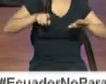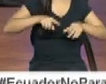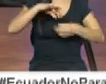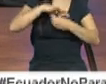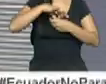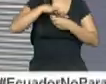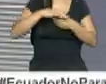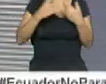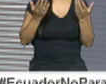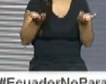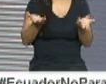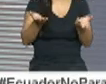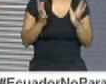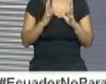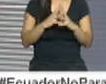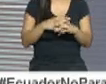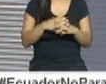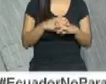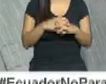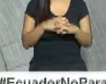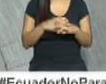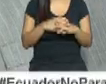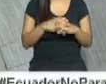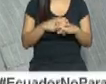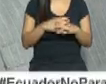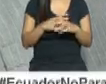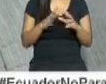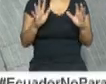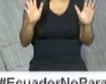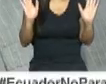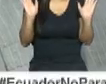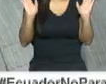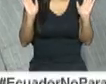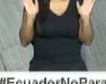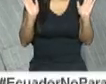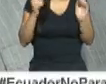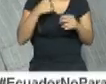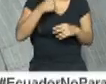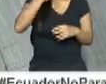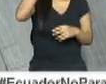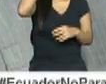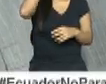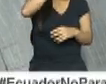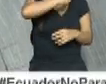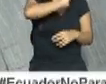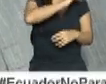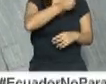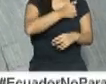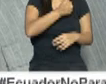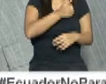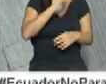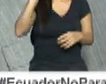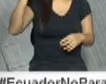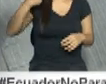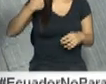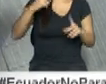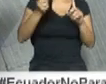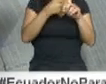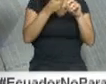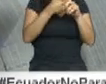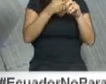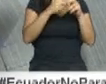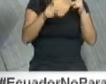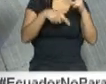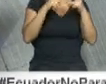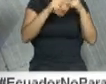elecciones en febrero de 2017. Sí, yo creo que Ecuador no se salva de esta estrategia aplicada a